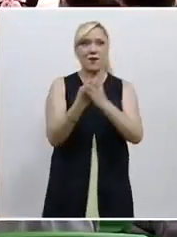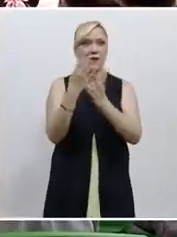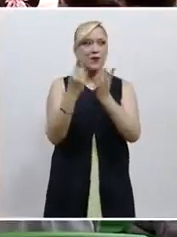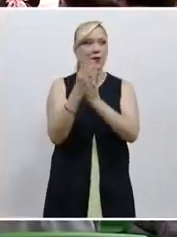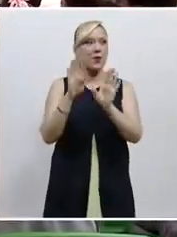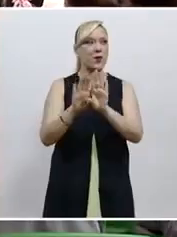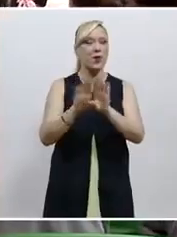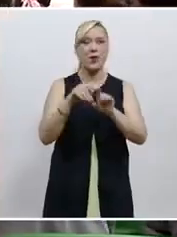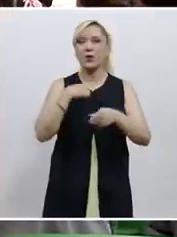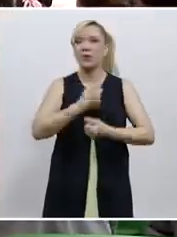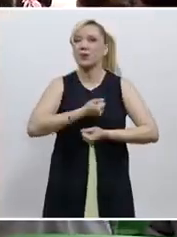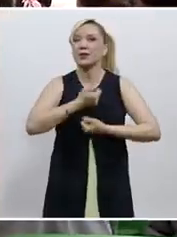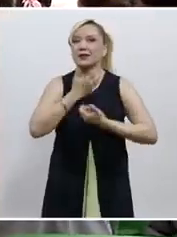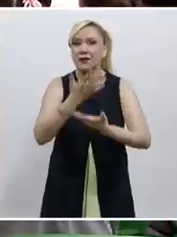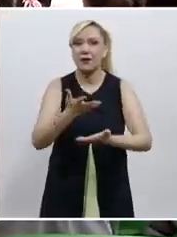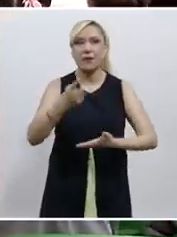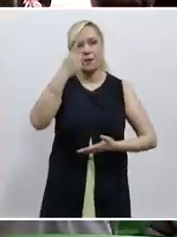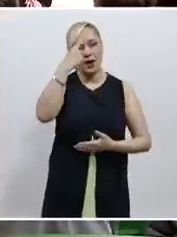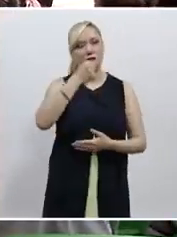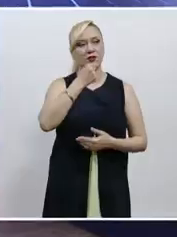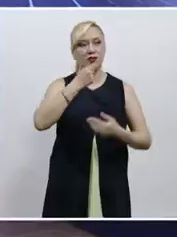sus capacidades individuales.